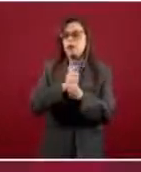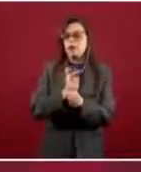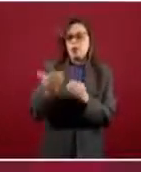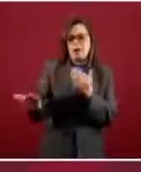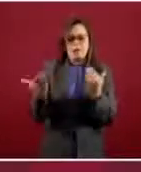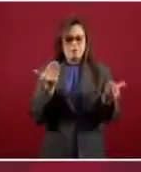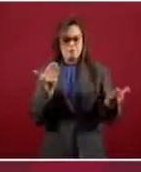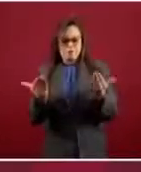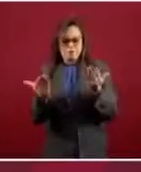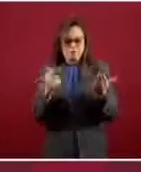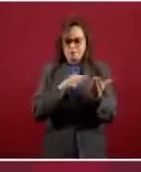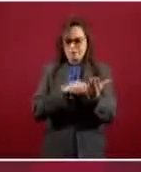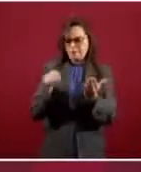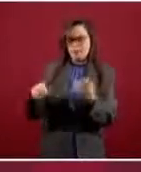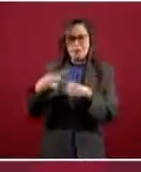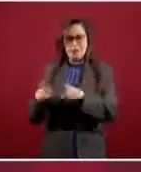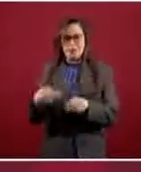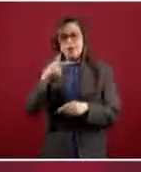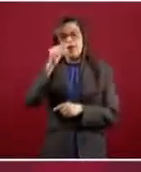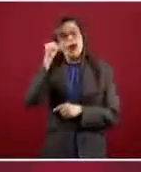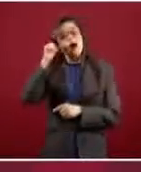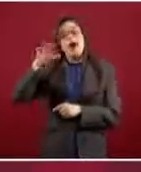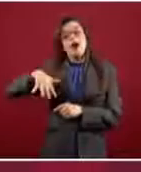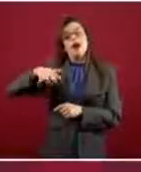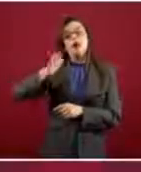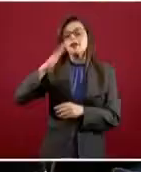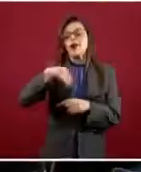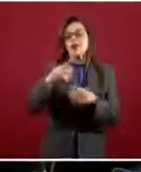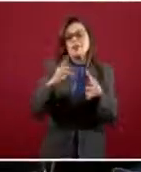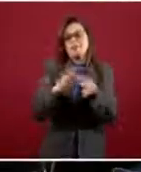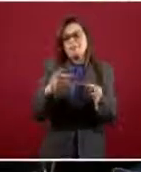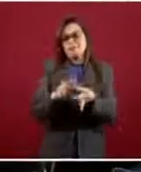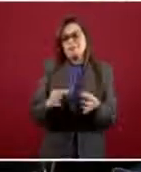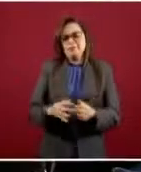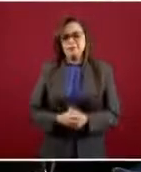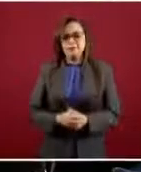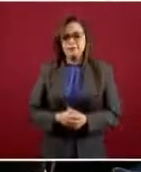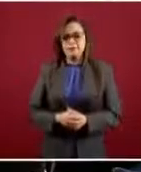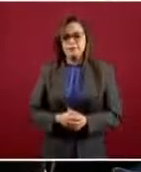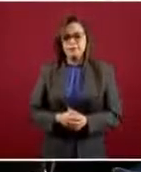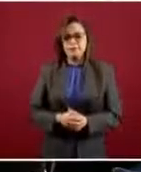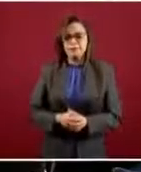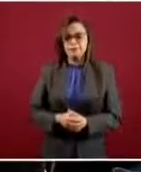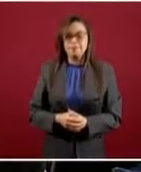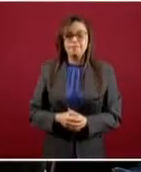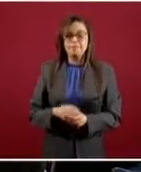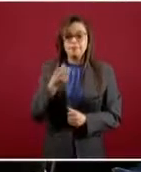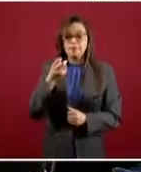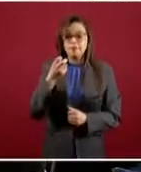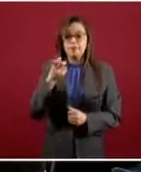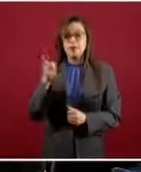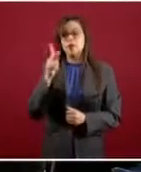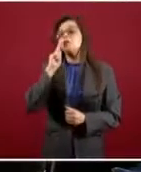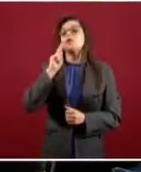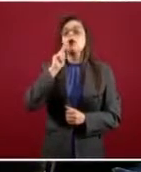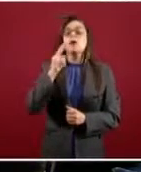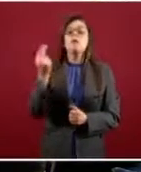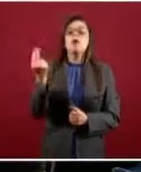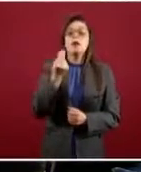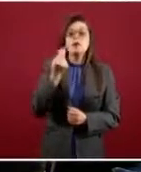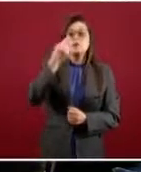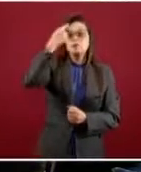ayer precisamente en la noche lo explicamos. Entonces, a lo que voy es, las pruebas se usan para la